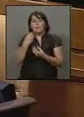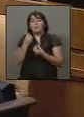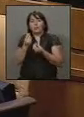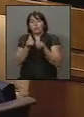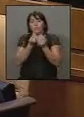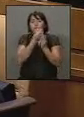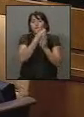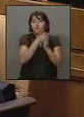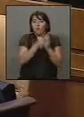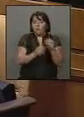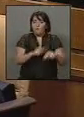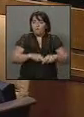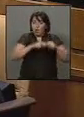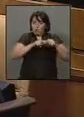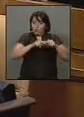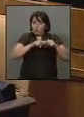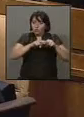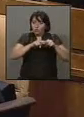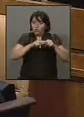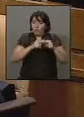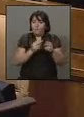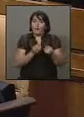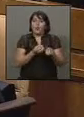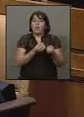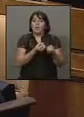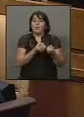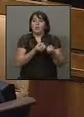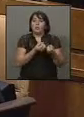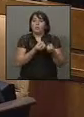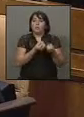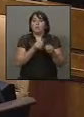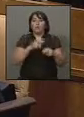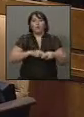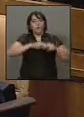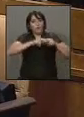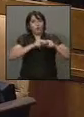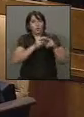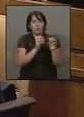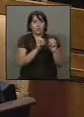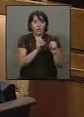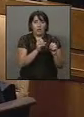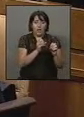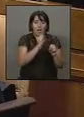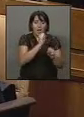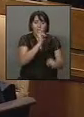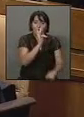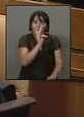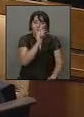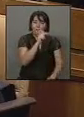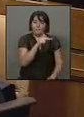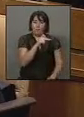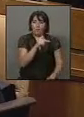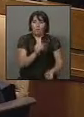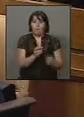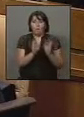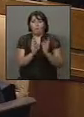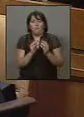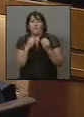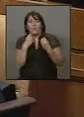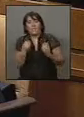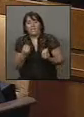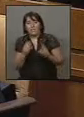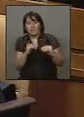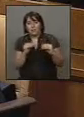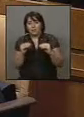para educación previsional? Se lo trasladaron a la asociación de AFP. Ellos administraron ese fondo. Por favor, ¿de qué estamos hablando?